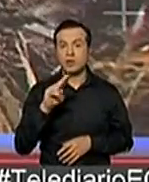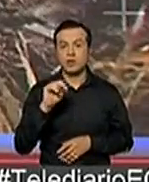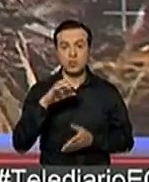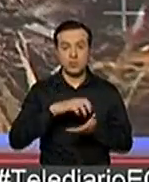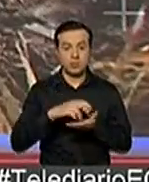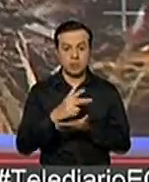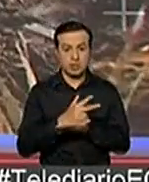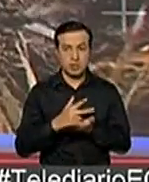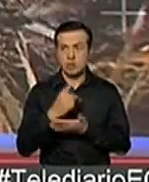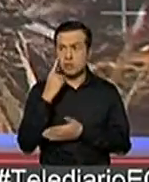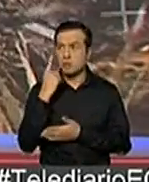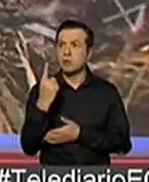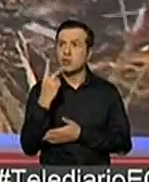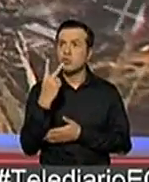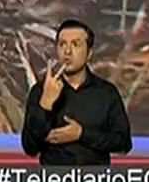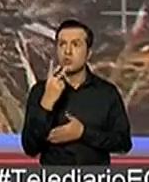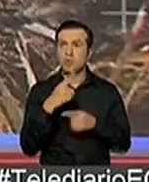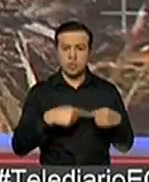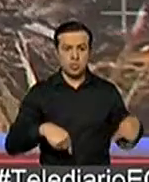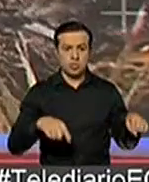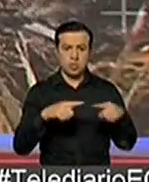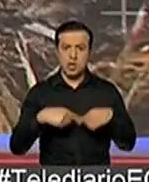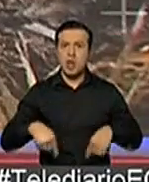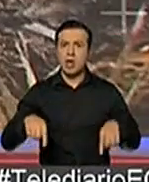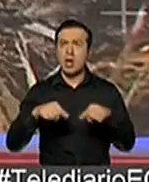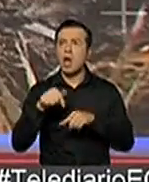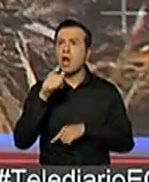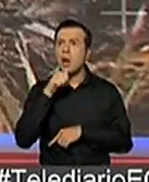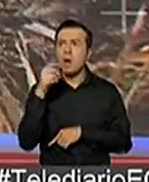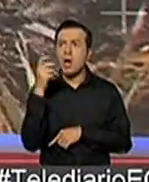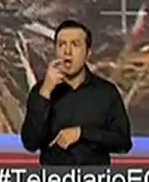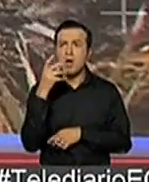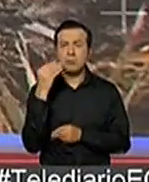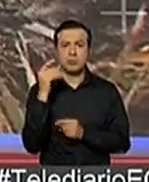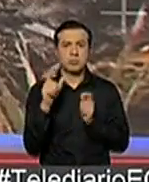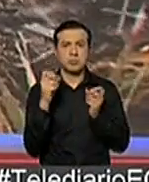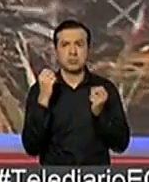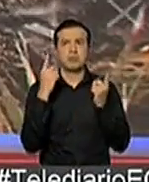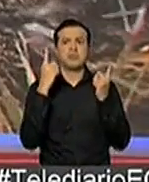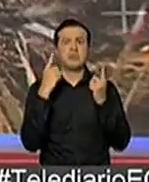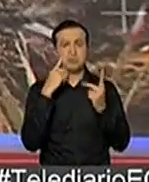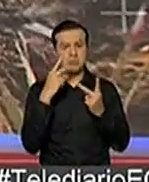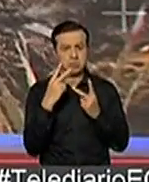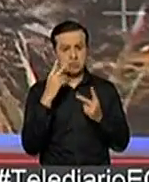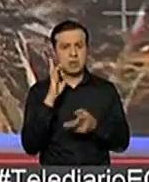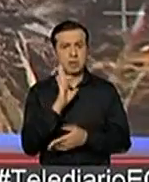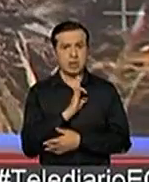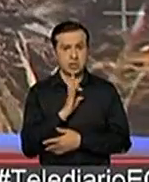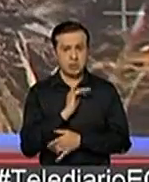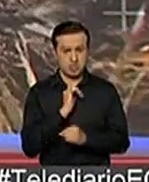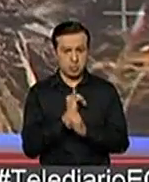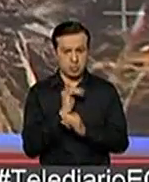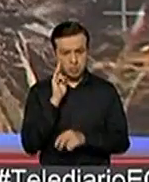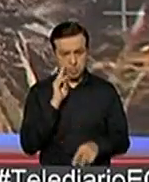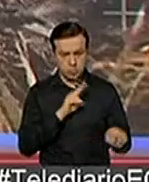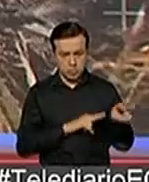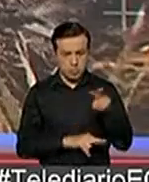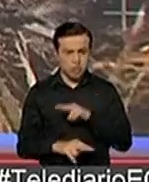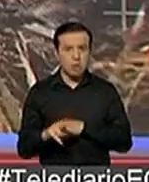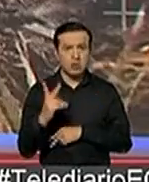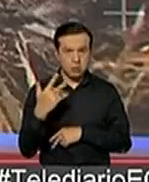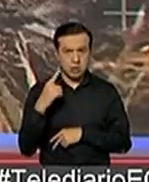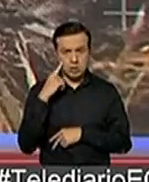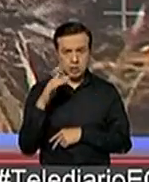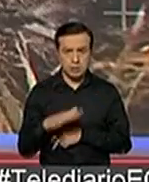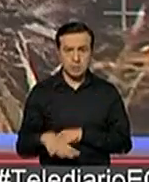Carchi. La aparición de dos vertientes de agua hirviendo tiene sorprendidos a sus moradores. Técnicos del Instituto Geofísico ya visitaron el